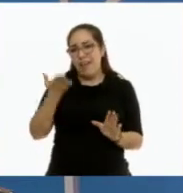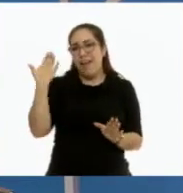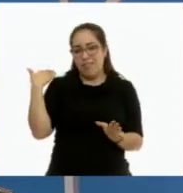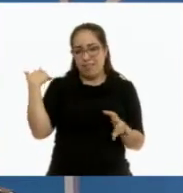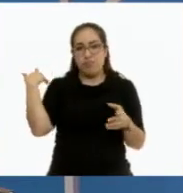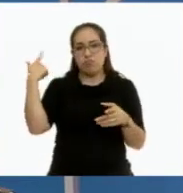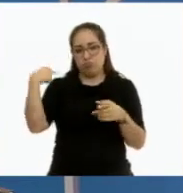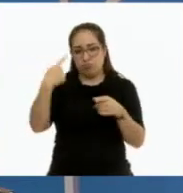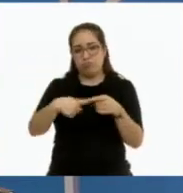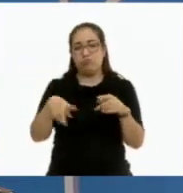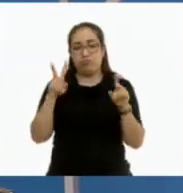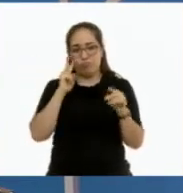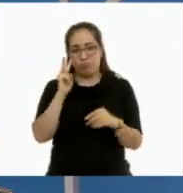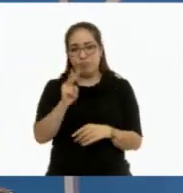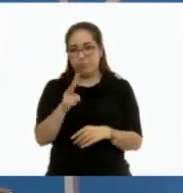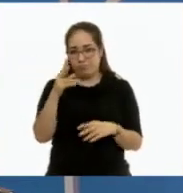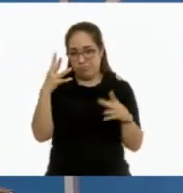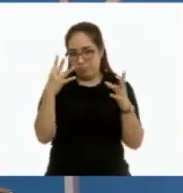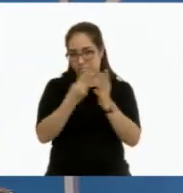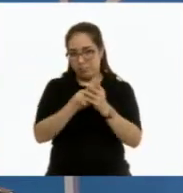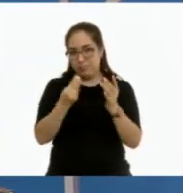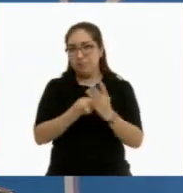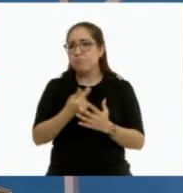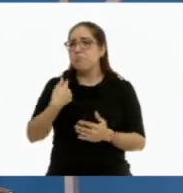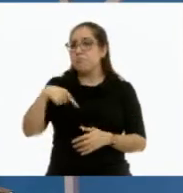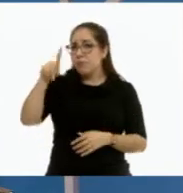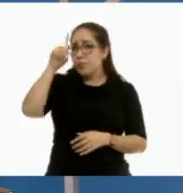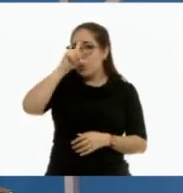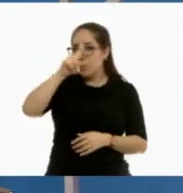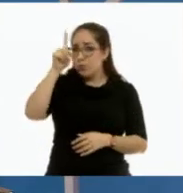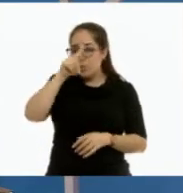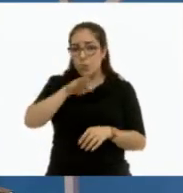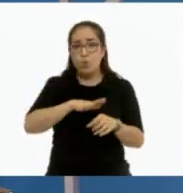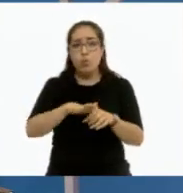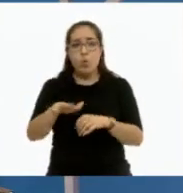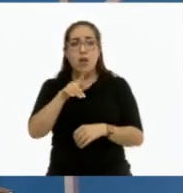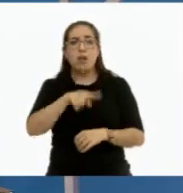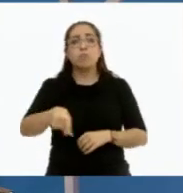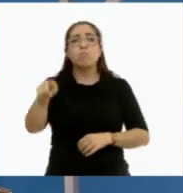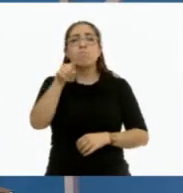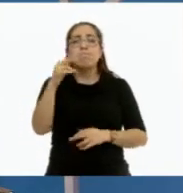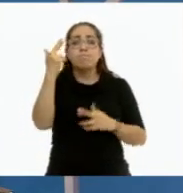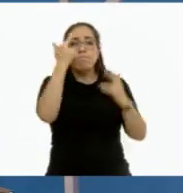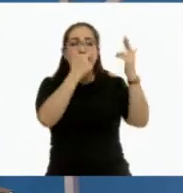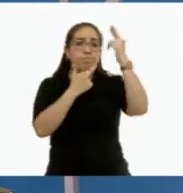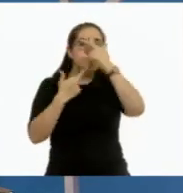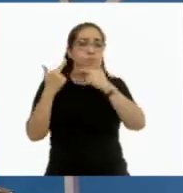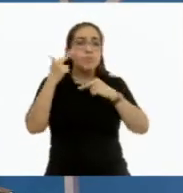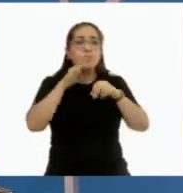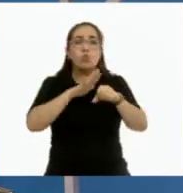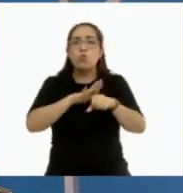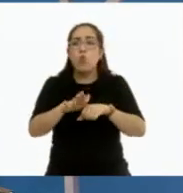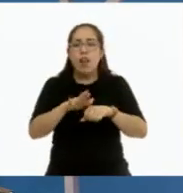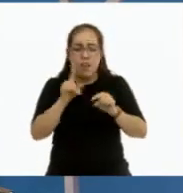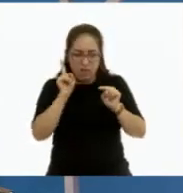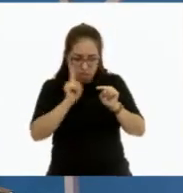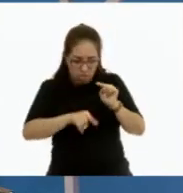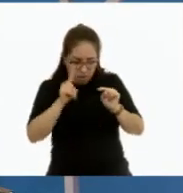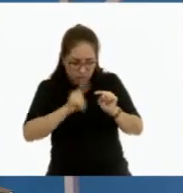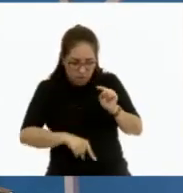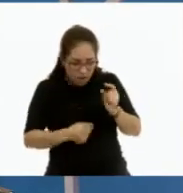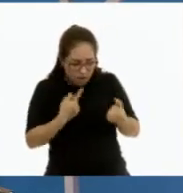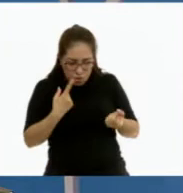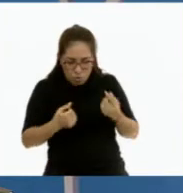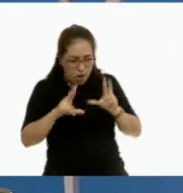anterior y les dimos como sugerencia que checaran cuáles eran los distractores y ustedes fueran descartando